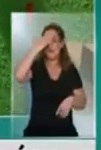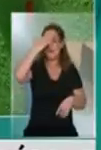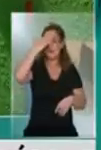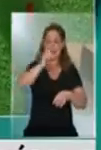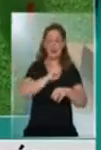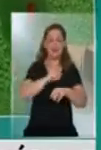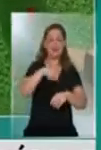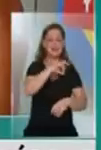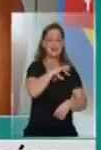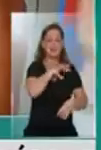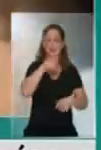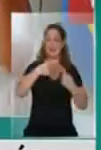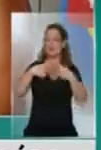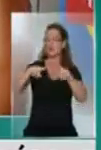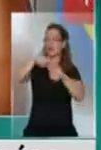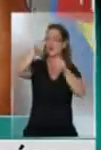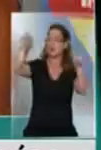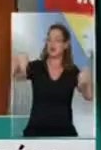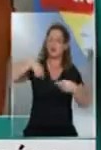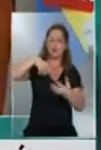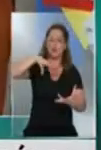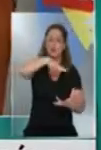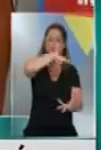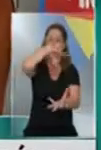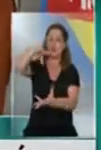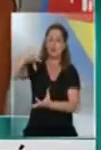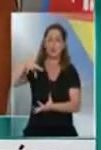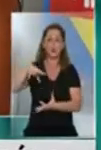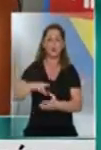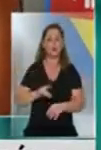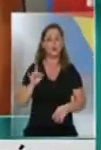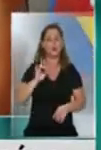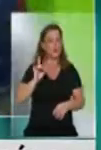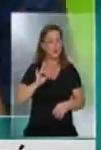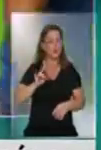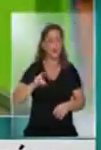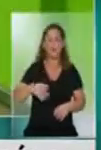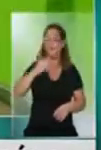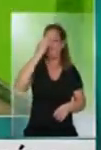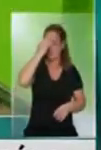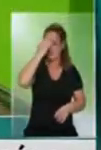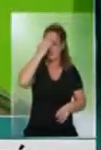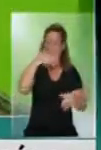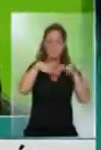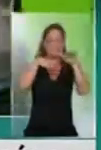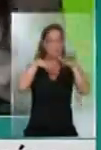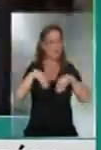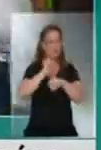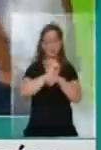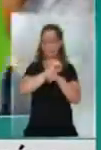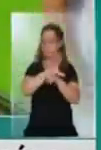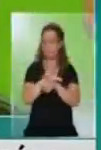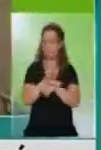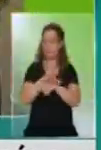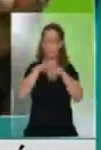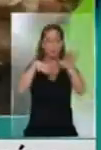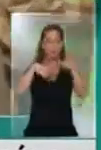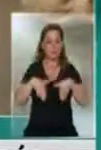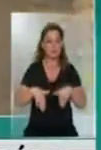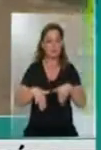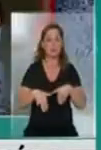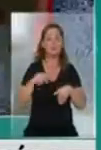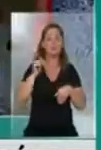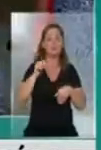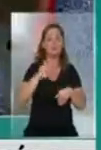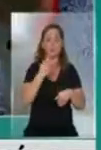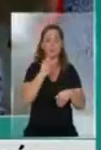Chile distinto de lo que está reportado en el resto del mundo. La enfermedad sigue siendo la misma. Si te fijas en la última